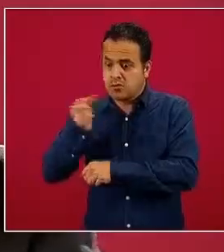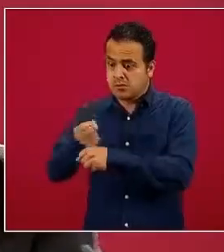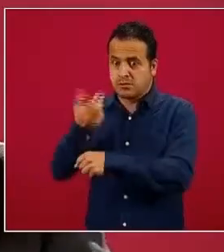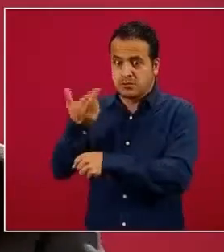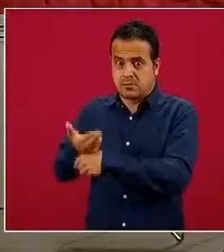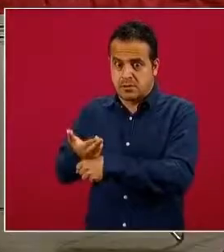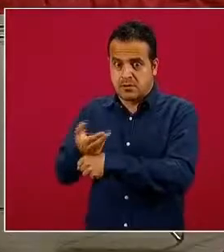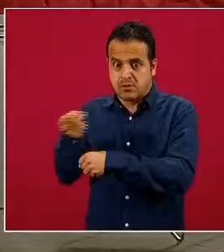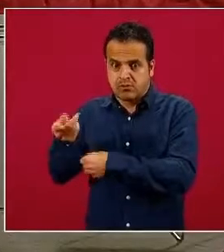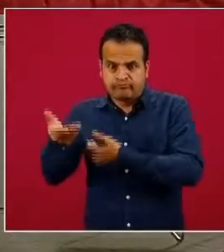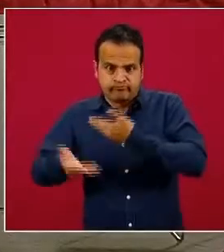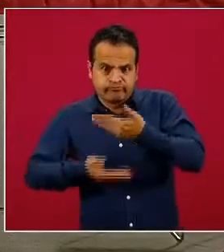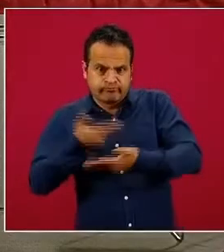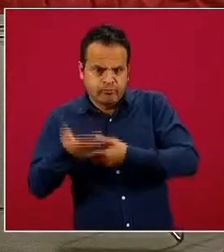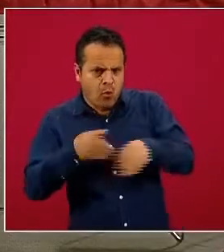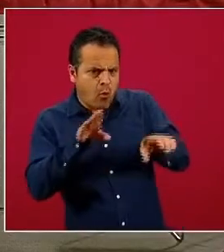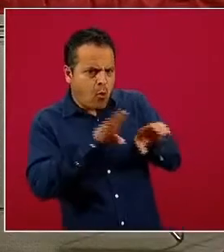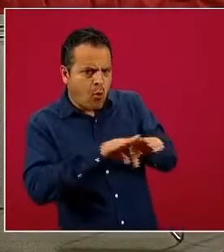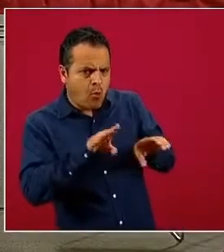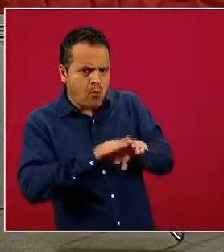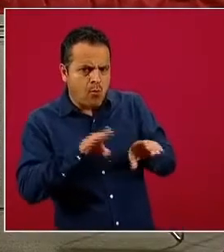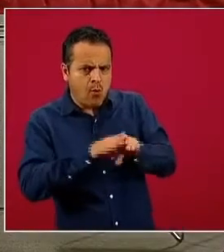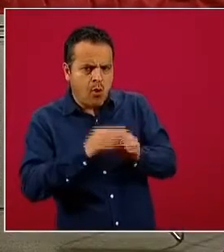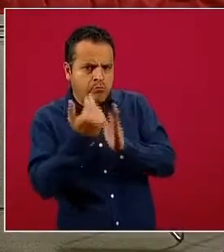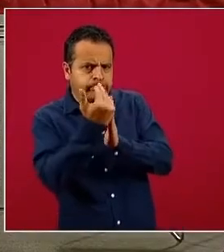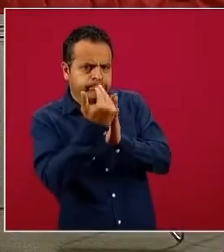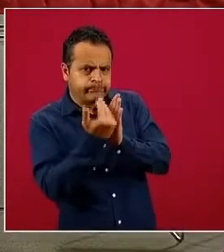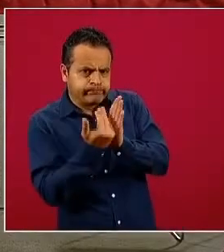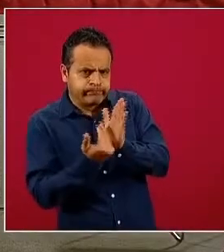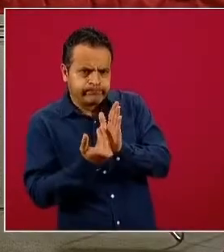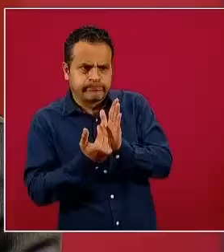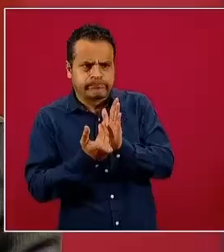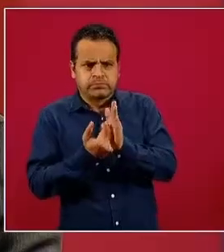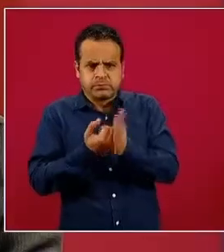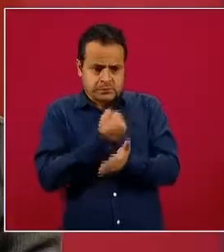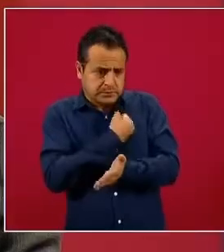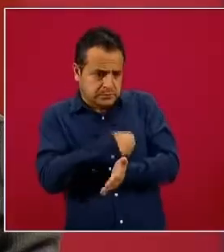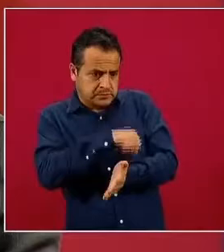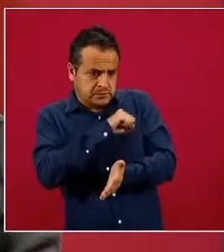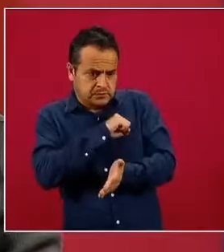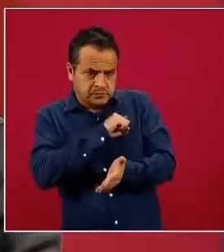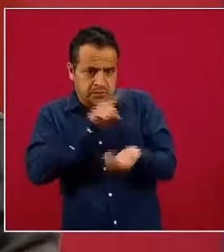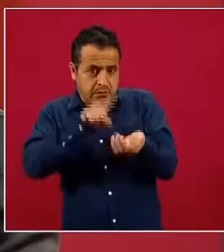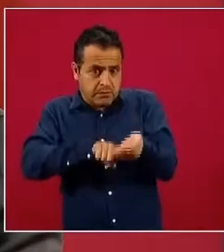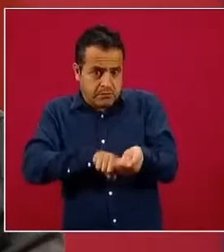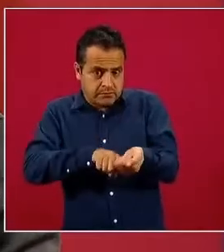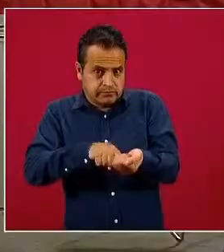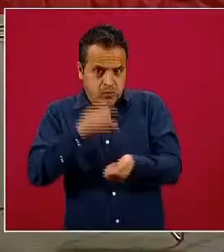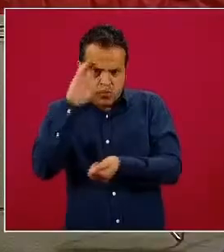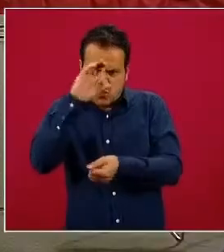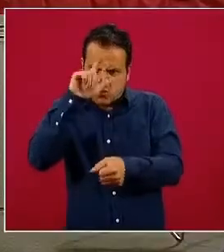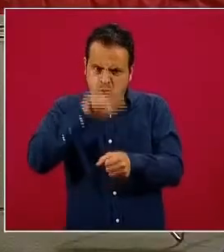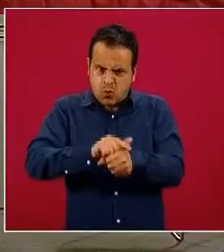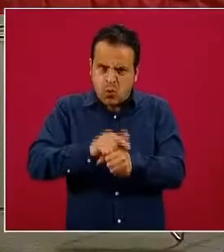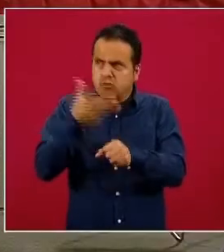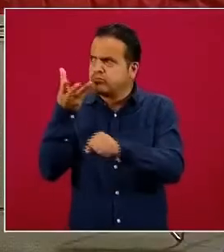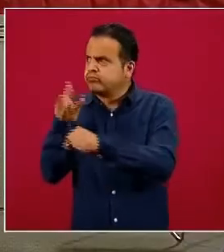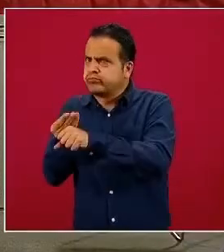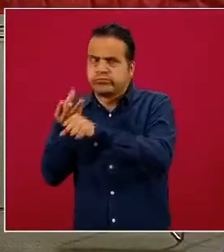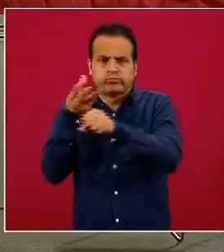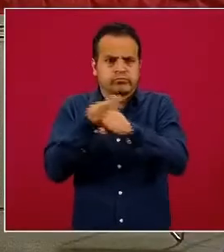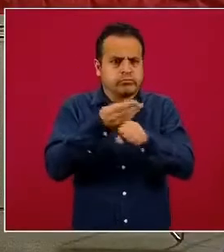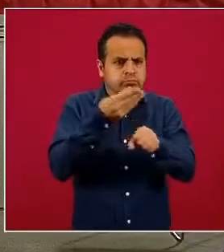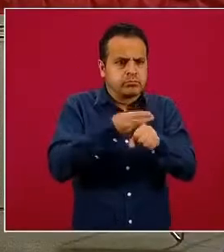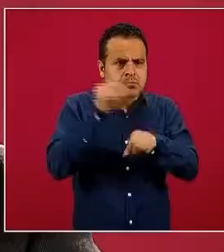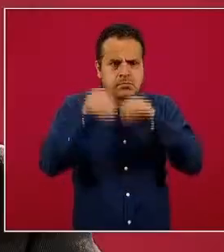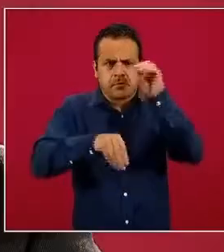ofreciendo ayuda para integrar los protocolos de seguridad sanitaria en los recintos culturales y también protocolos específicos para el